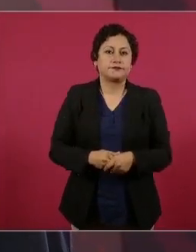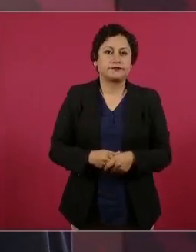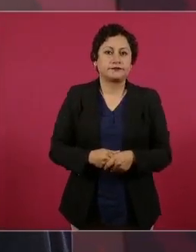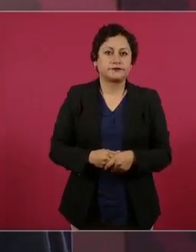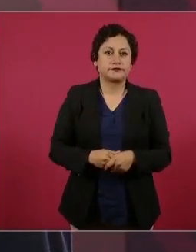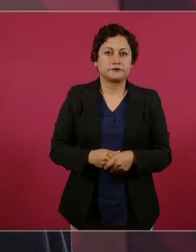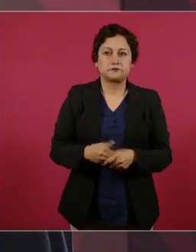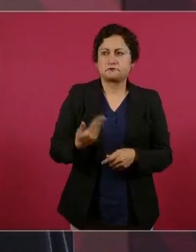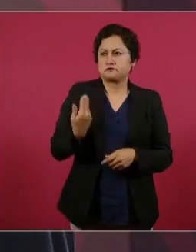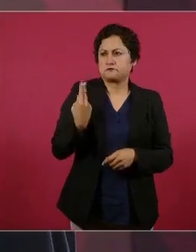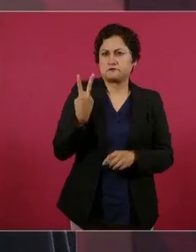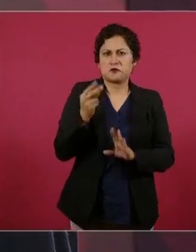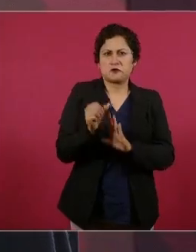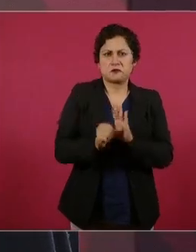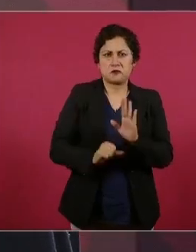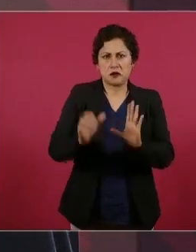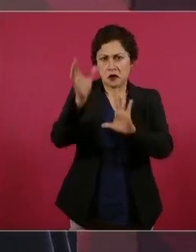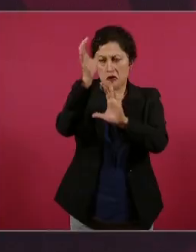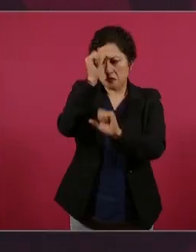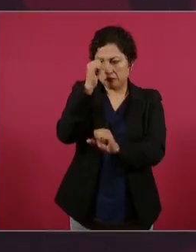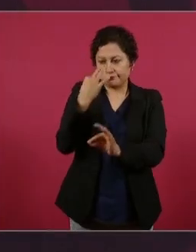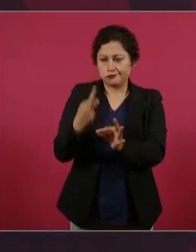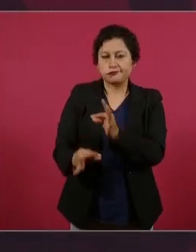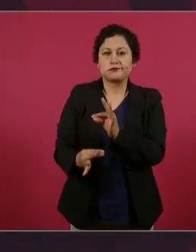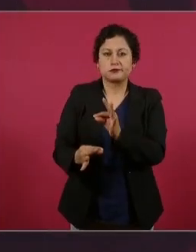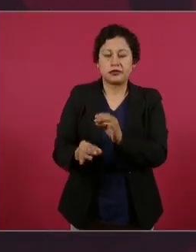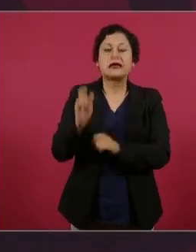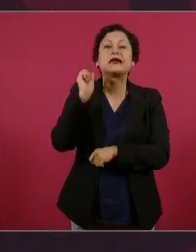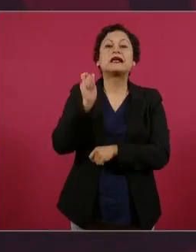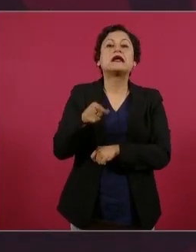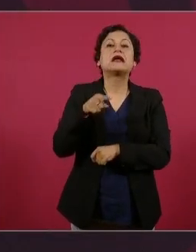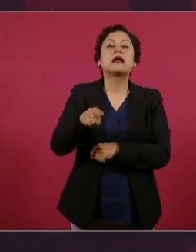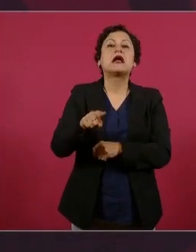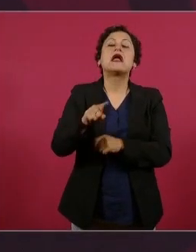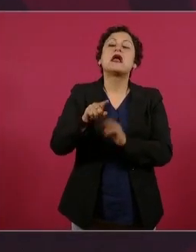Hace 2 meses. Entonces, se van a entregar todas las escrituras